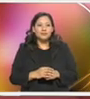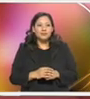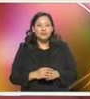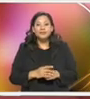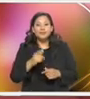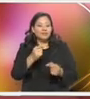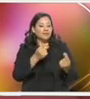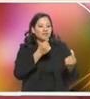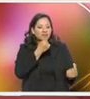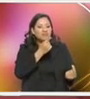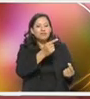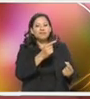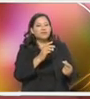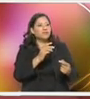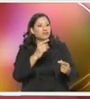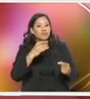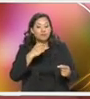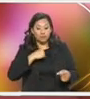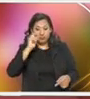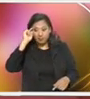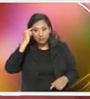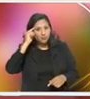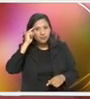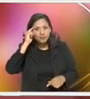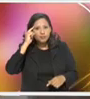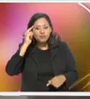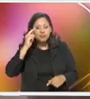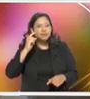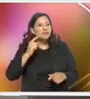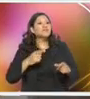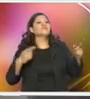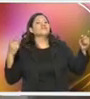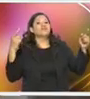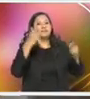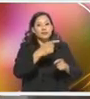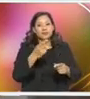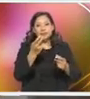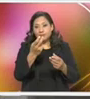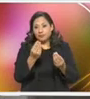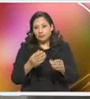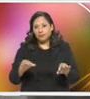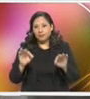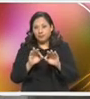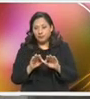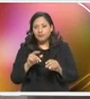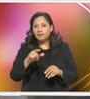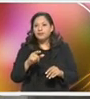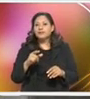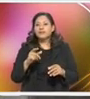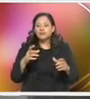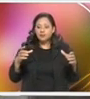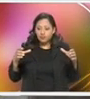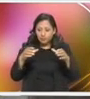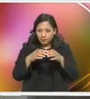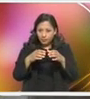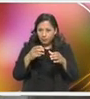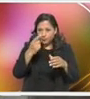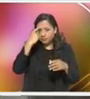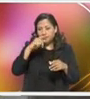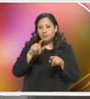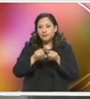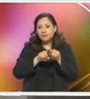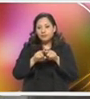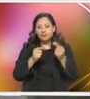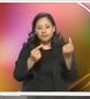desquitan con el chiquito, o no saben decir estoy enojada y se desquitan con el chiquito, eso es muy Por frecuente. eso es importante integrarlos en estas cuestiones para que se lleven mejor con los